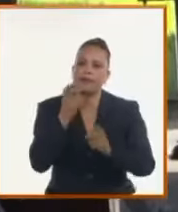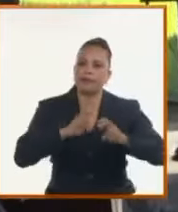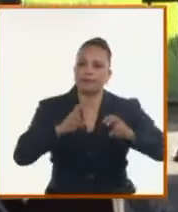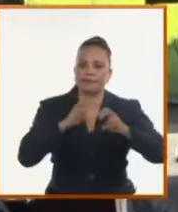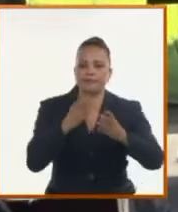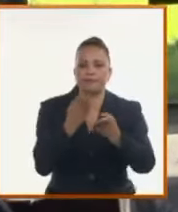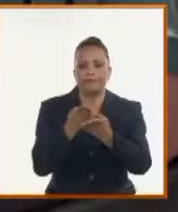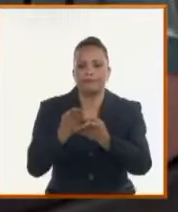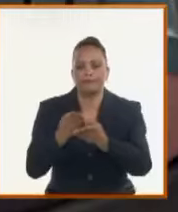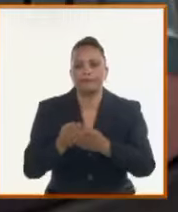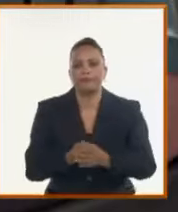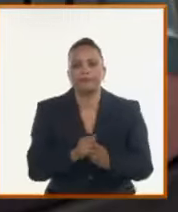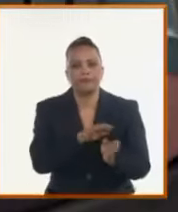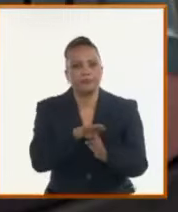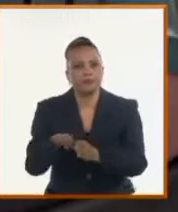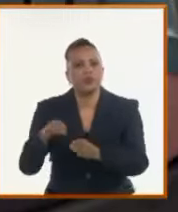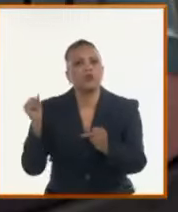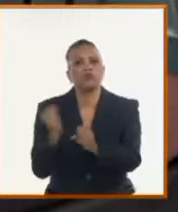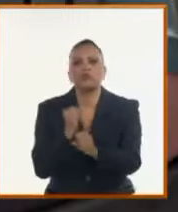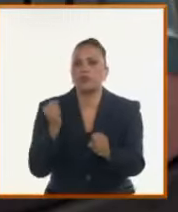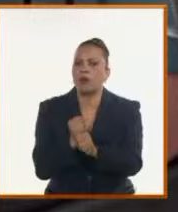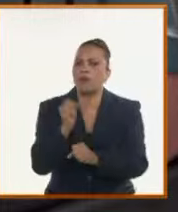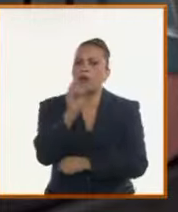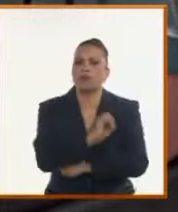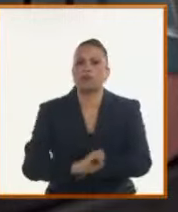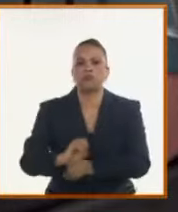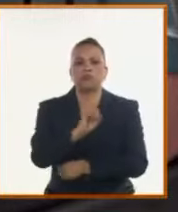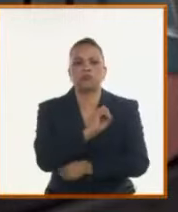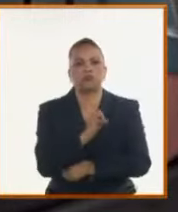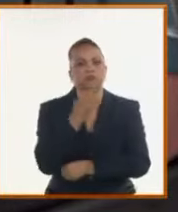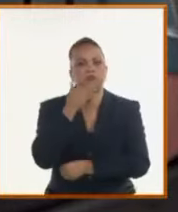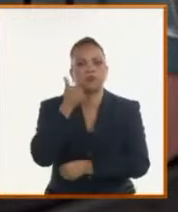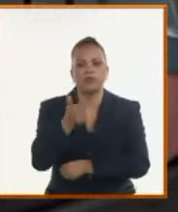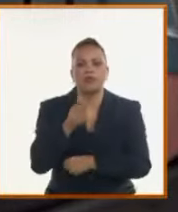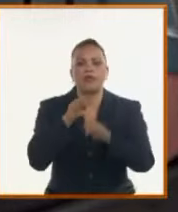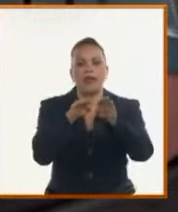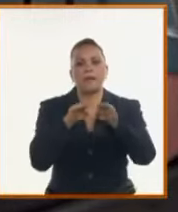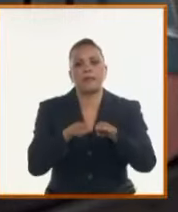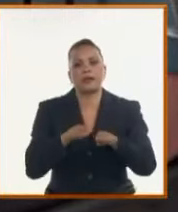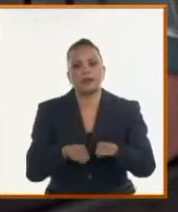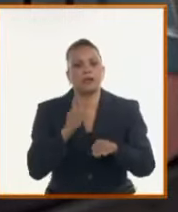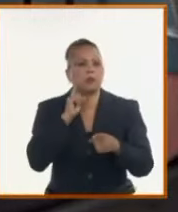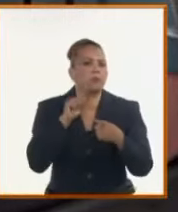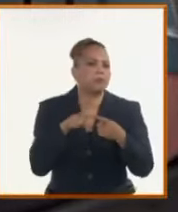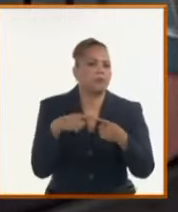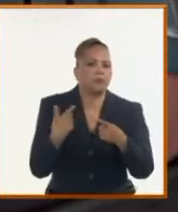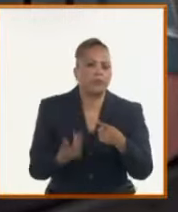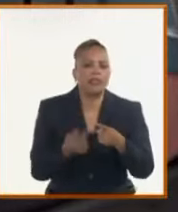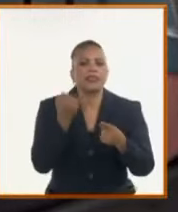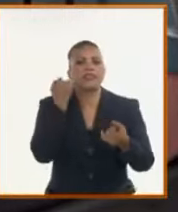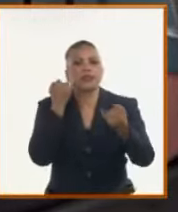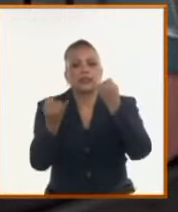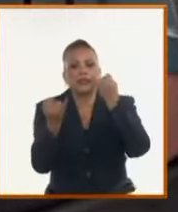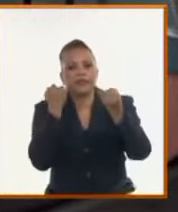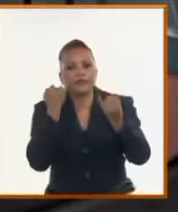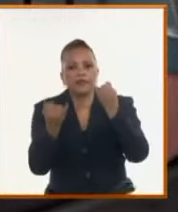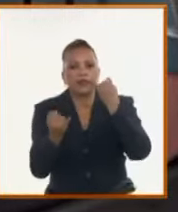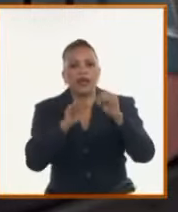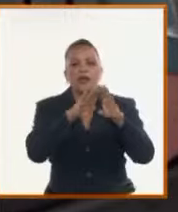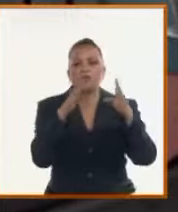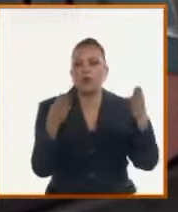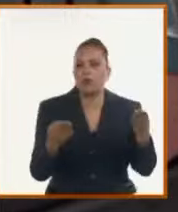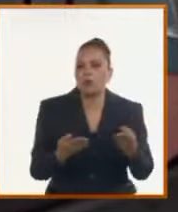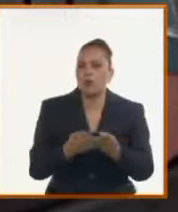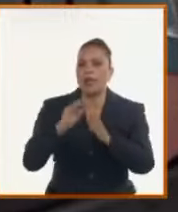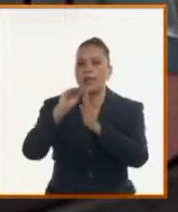mantenimiento se ha hecho un trabajo de organización de de los almacenes con el objetivo de identificar todas